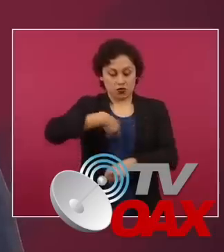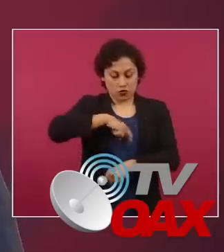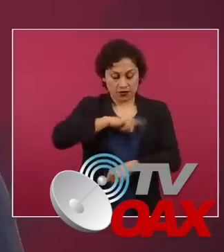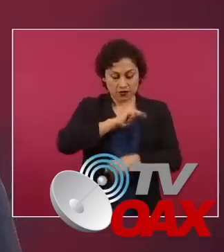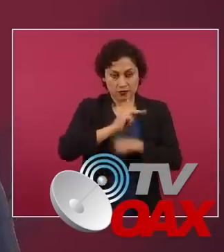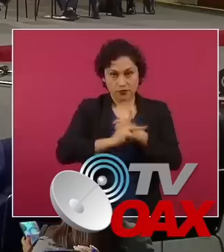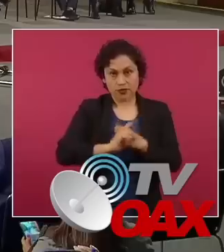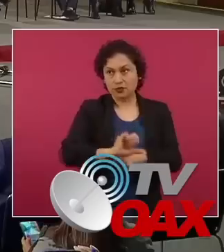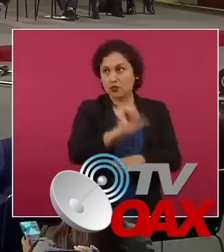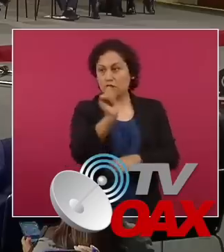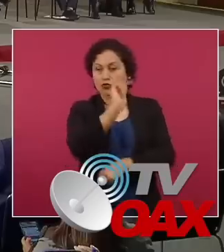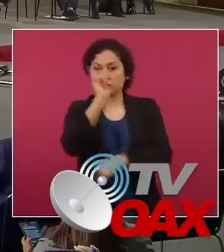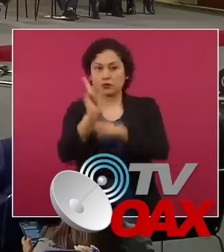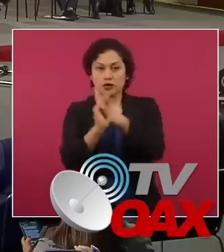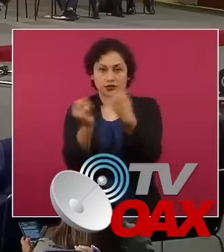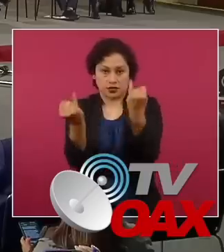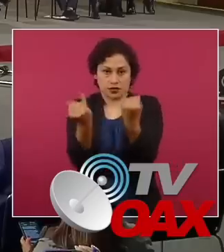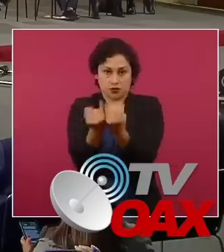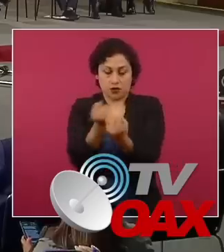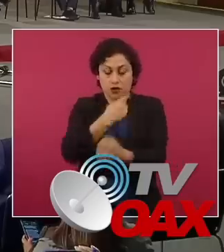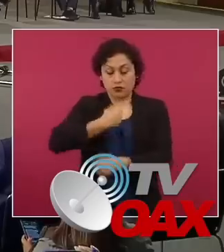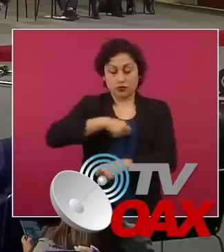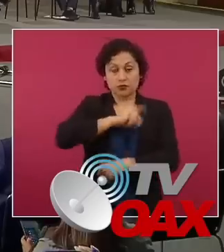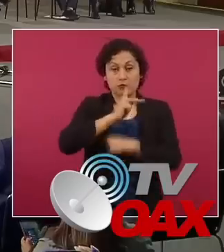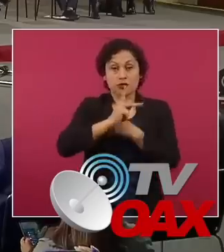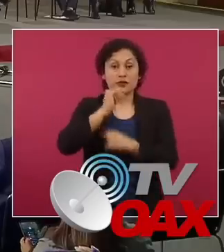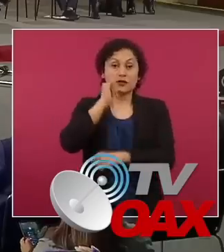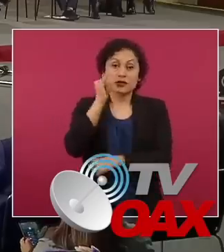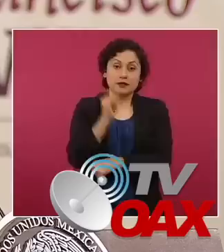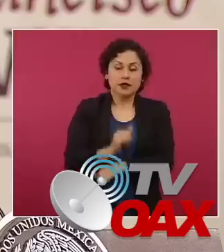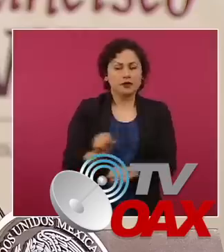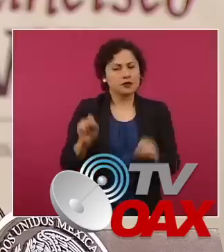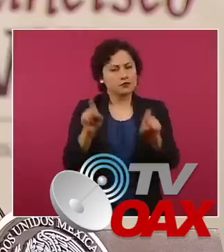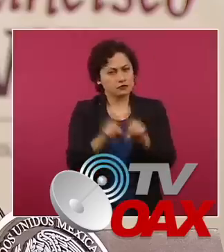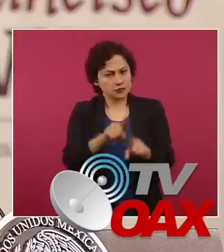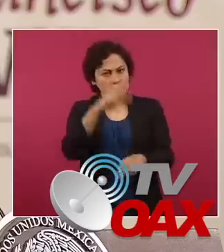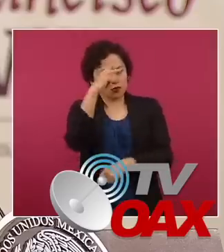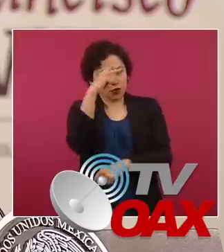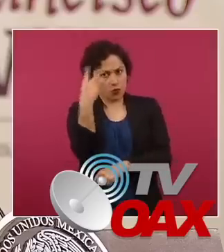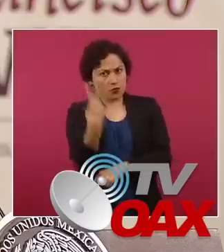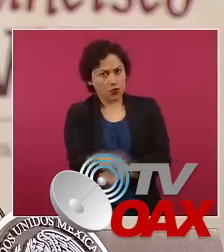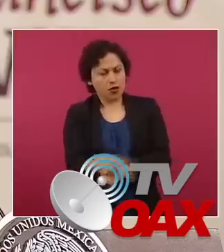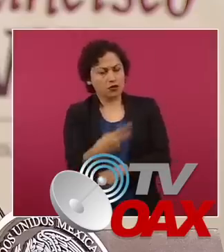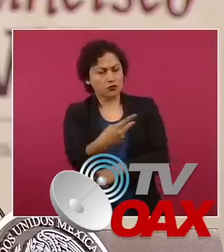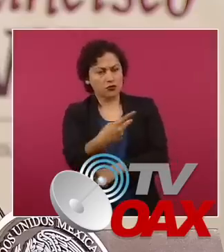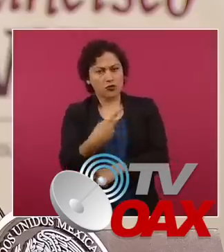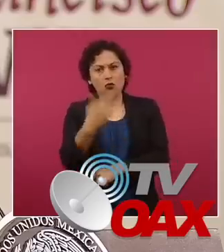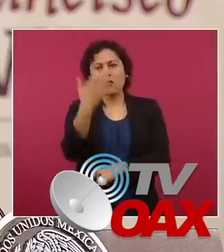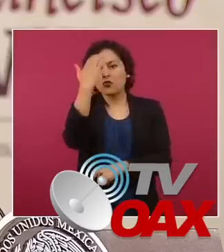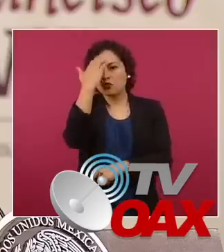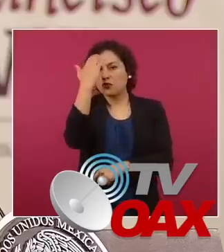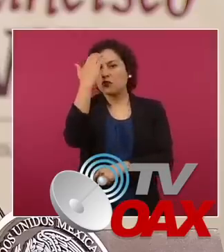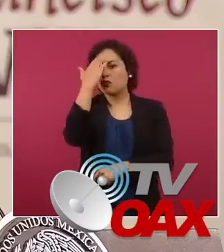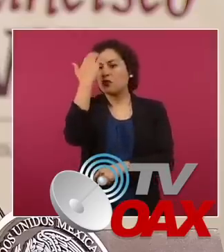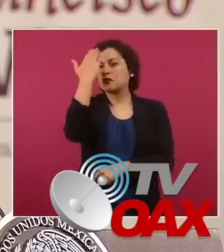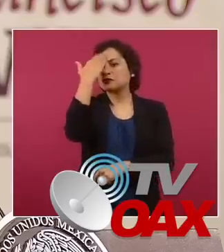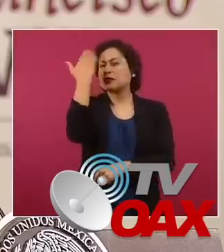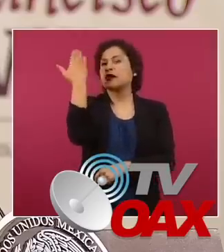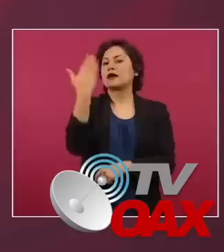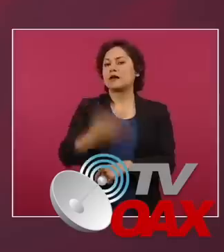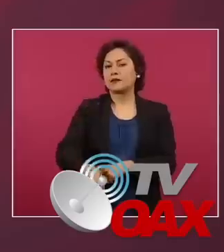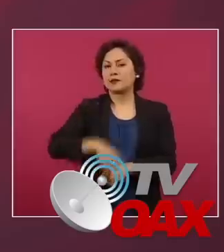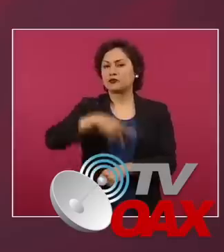naciones. Italia, así como México, está profundamente convencida que el patrimonio cultural constituye una